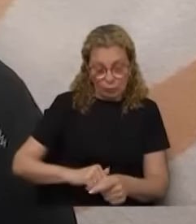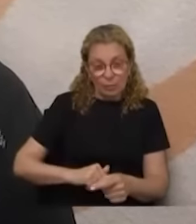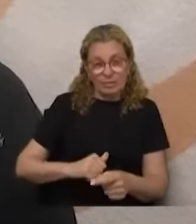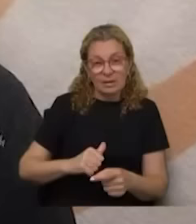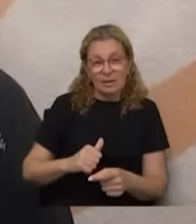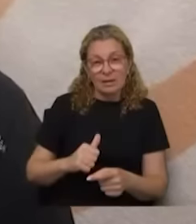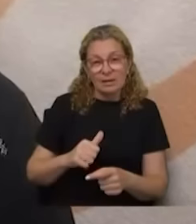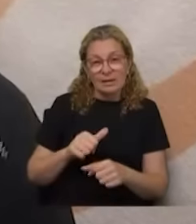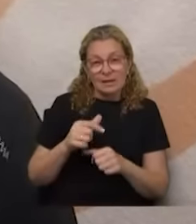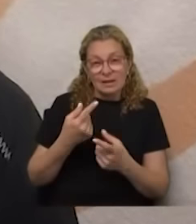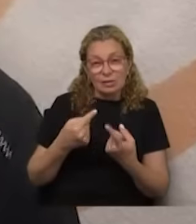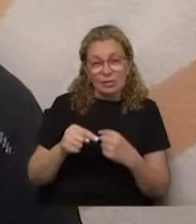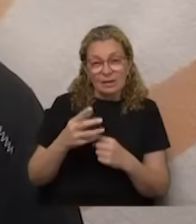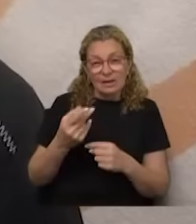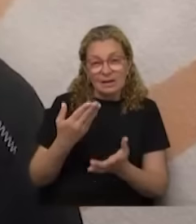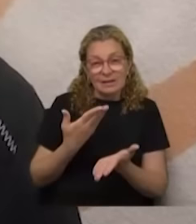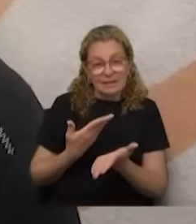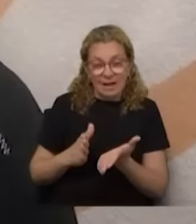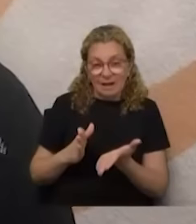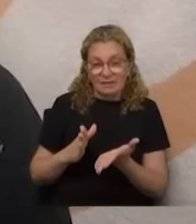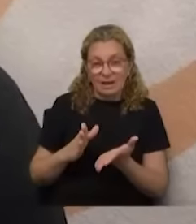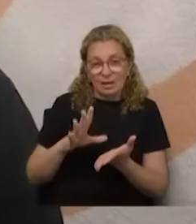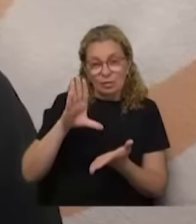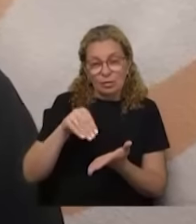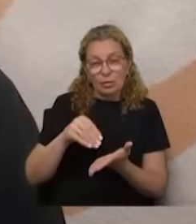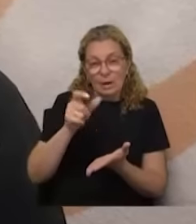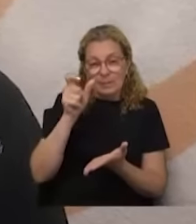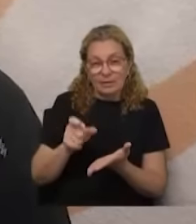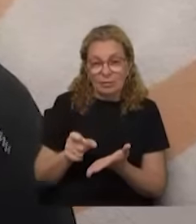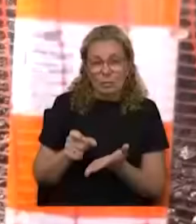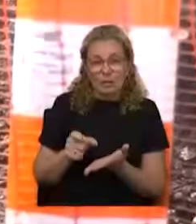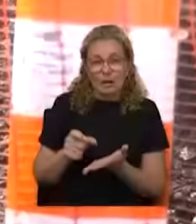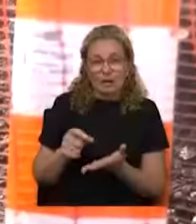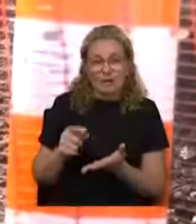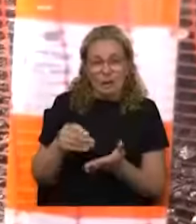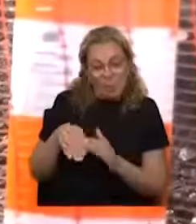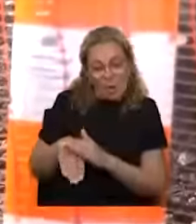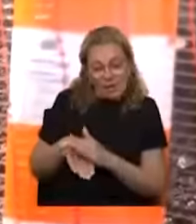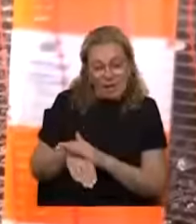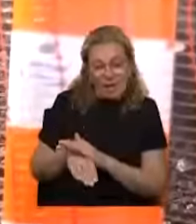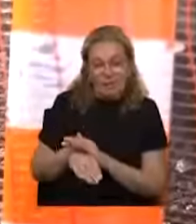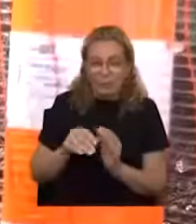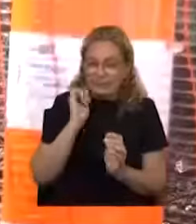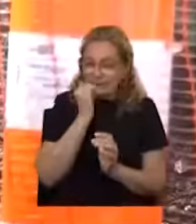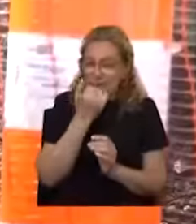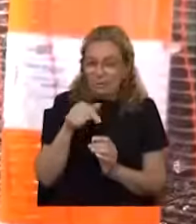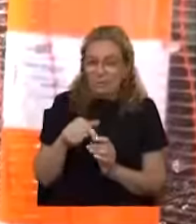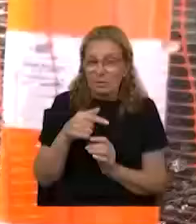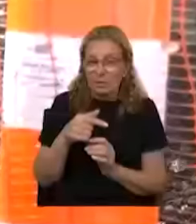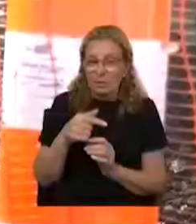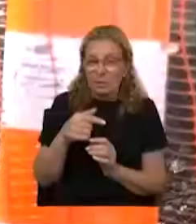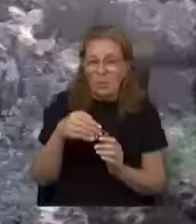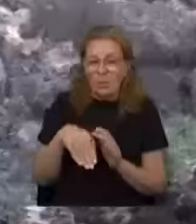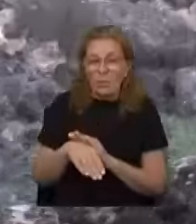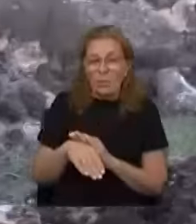este y por lo tanto se descarta por completo la posibilidad de que sea una fosa clandestina este responderá a la morgue del